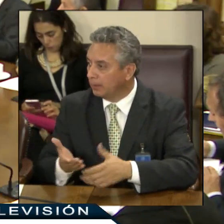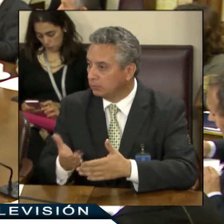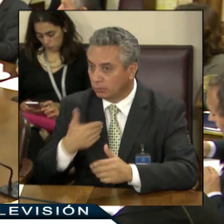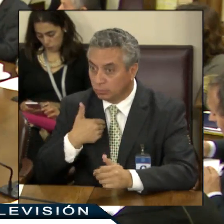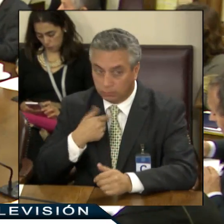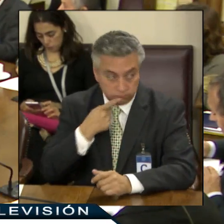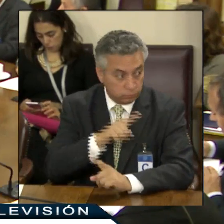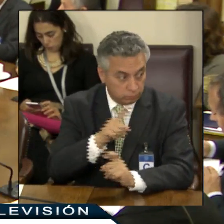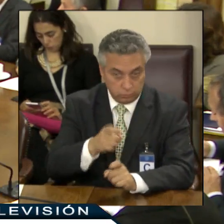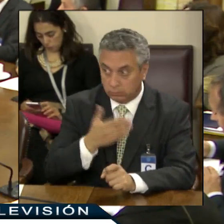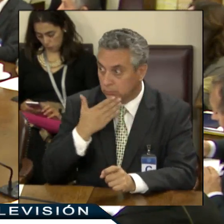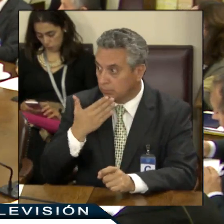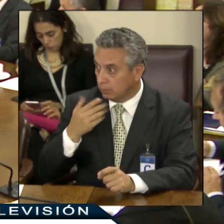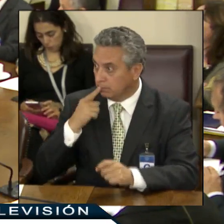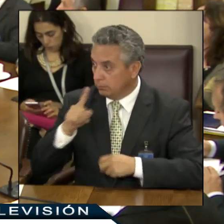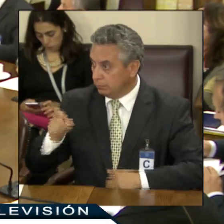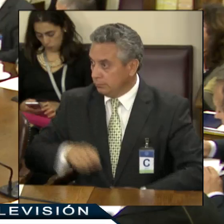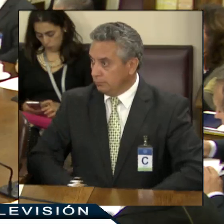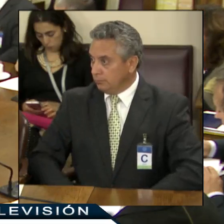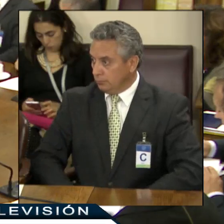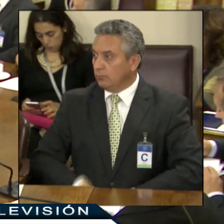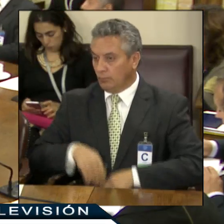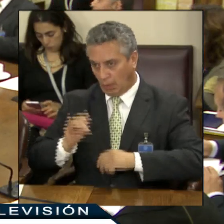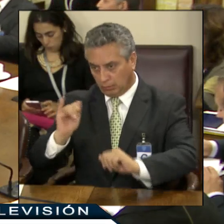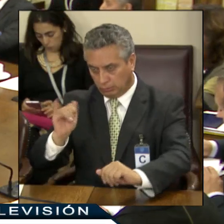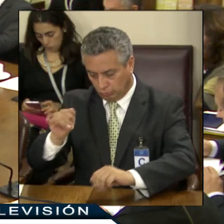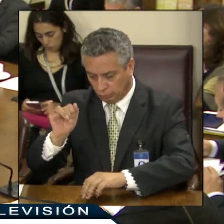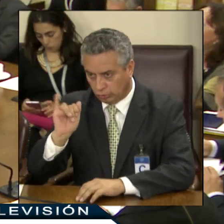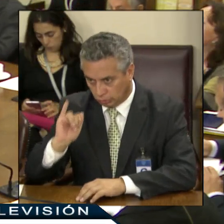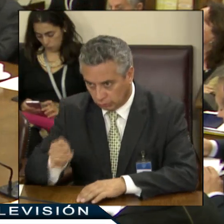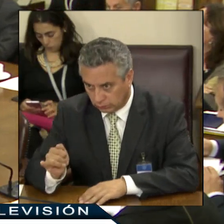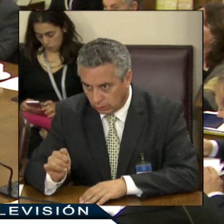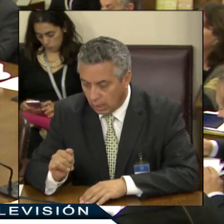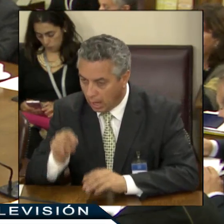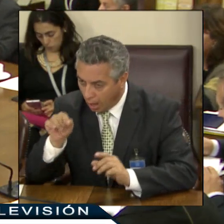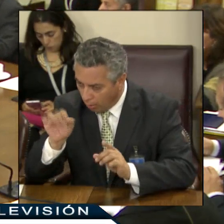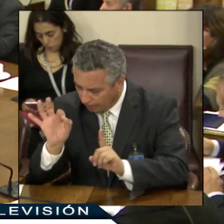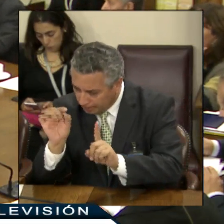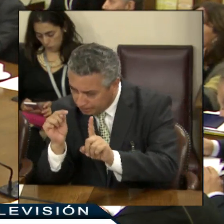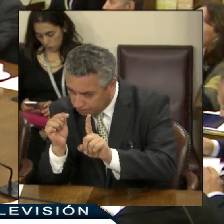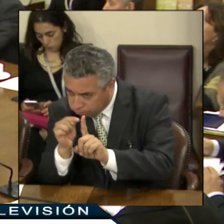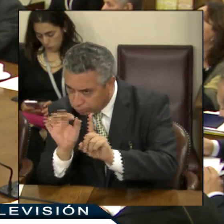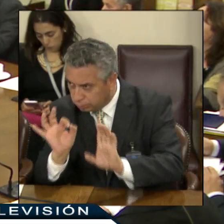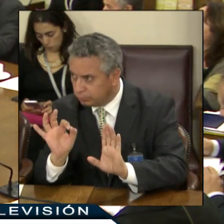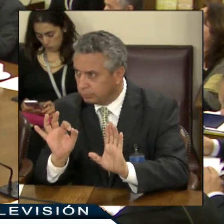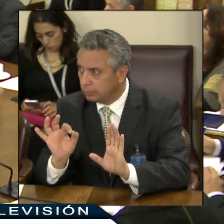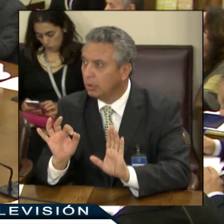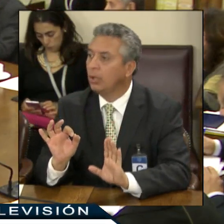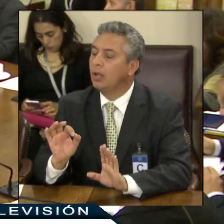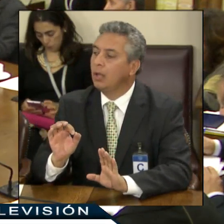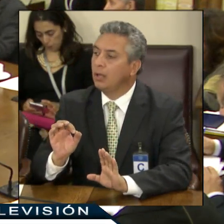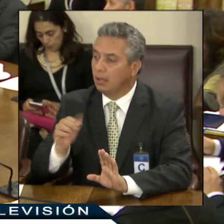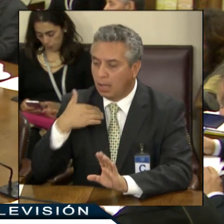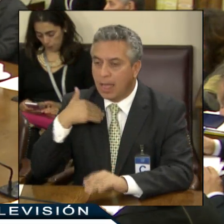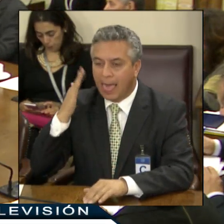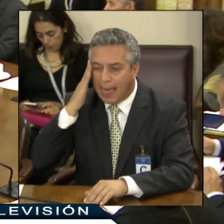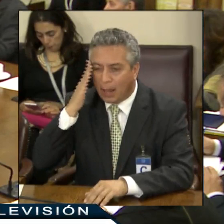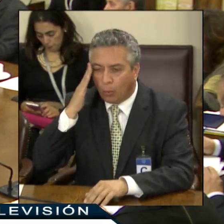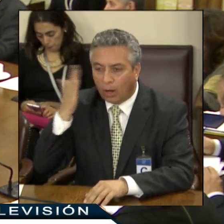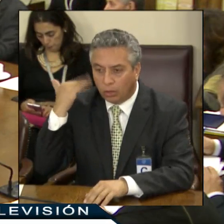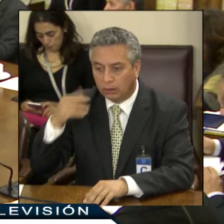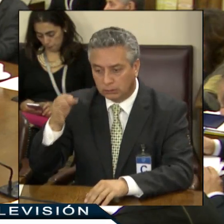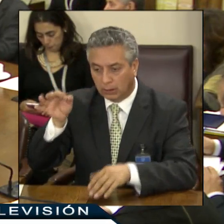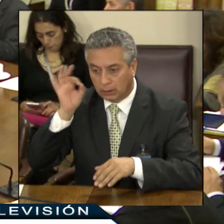concatel Buenas tardes precisando efectivamente eh recuerdo que en alguna de las